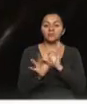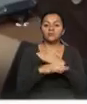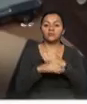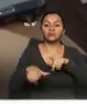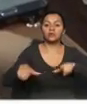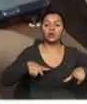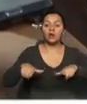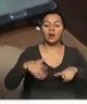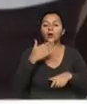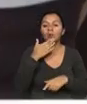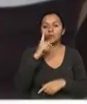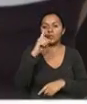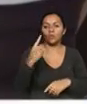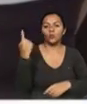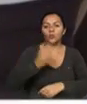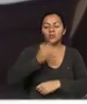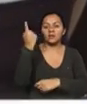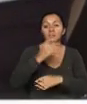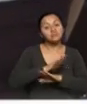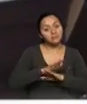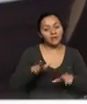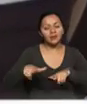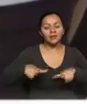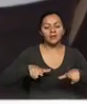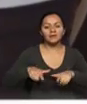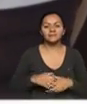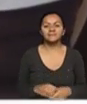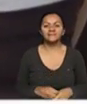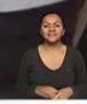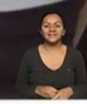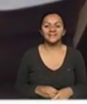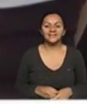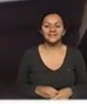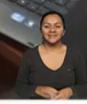funcionamiento en menos de 24 horas los locales comerciales.